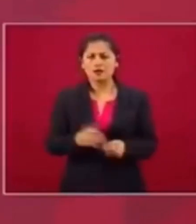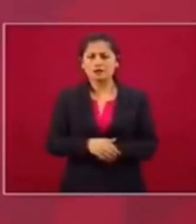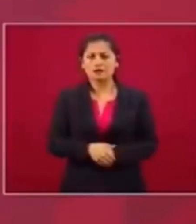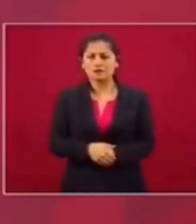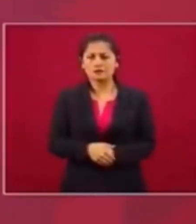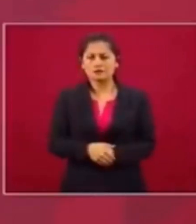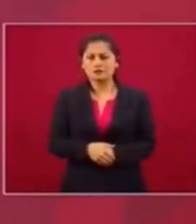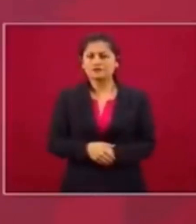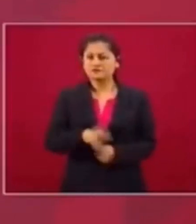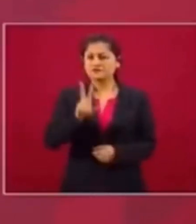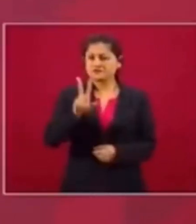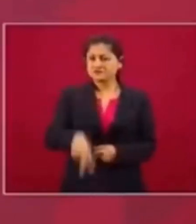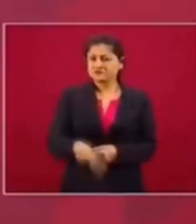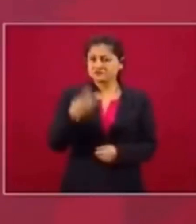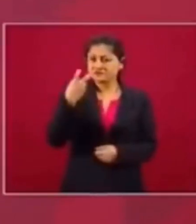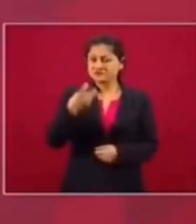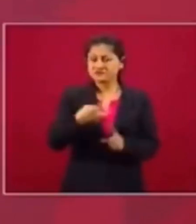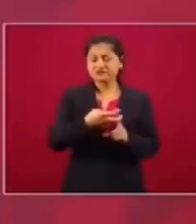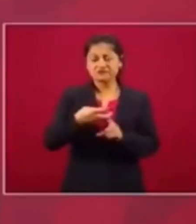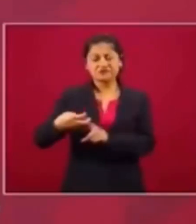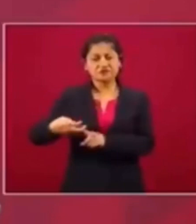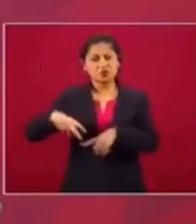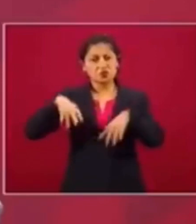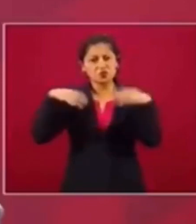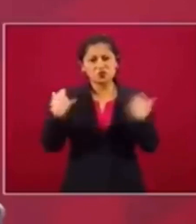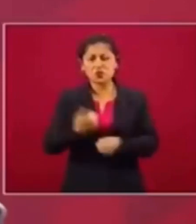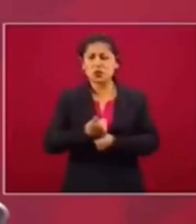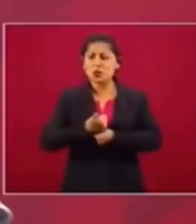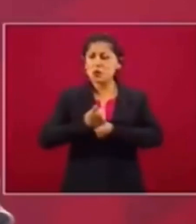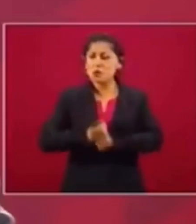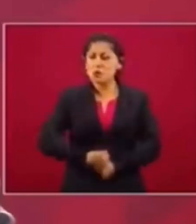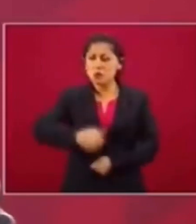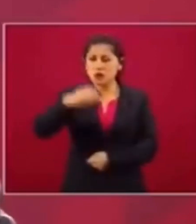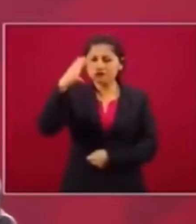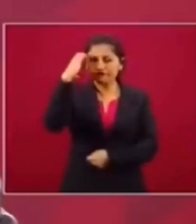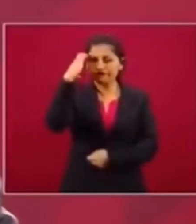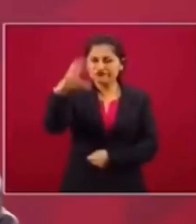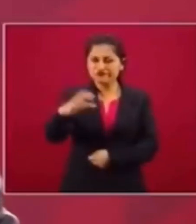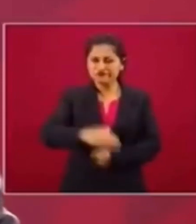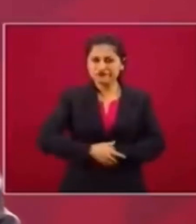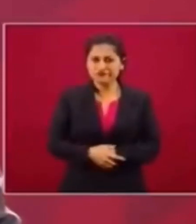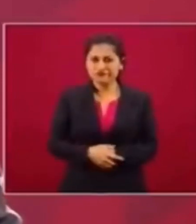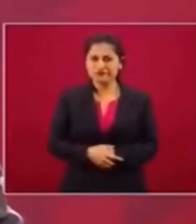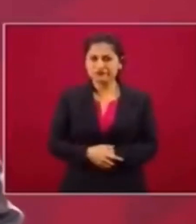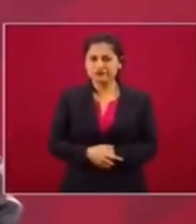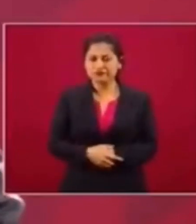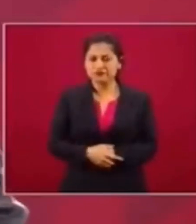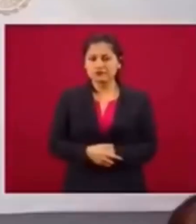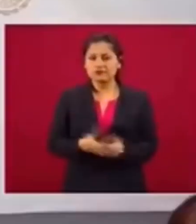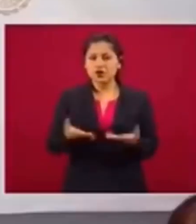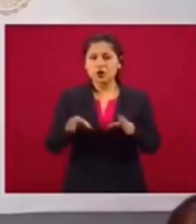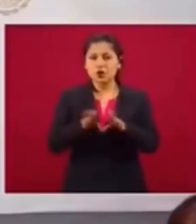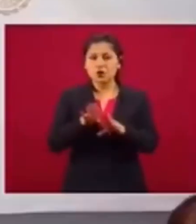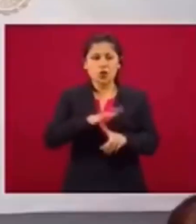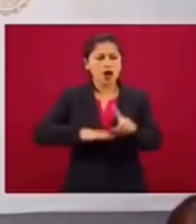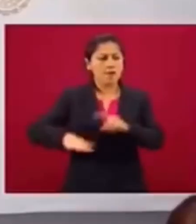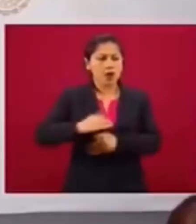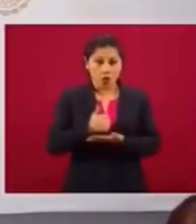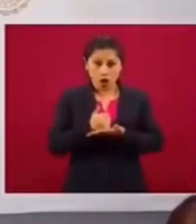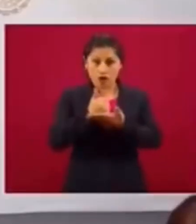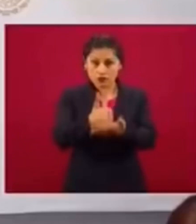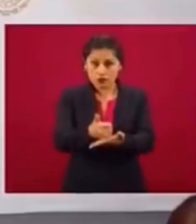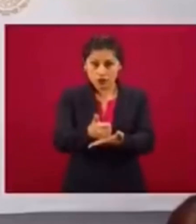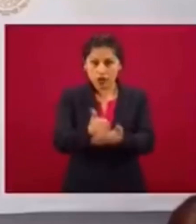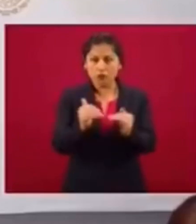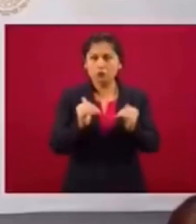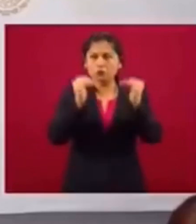secuestro entonces así nos ayudamos como nos ayudamos también